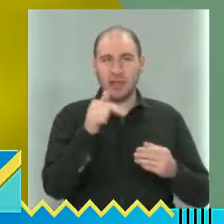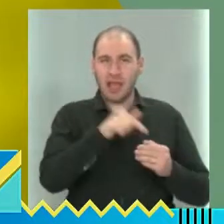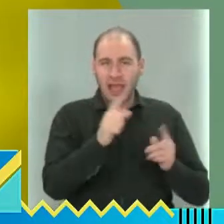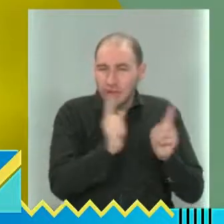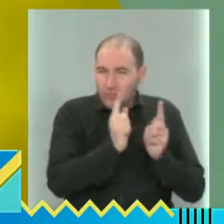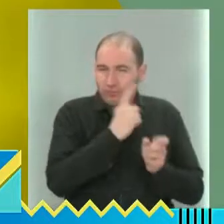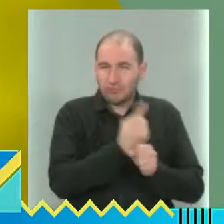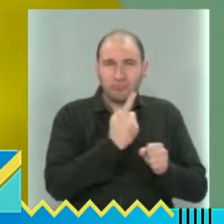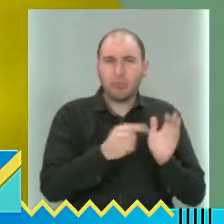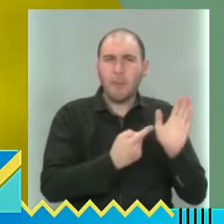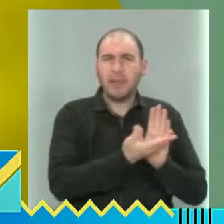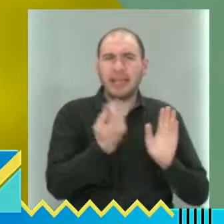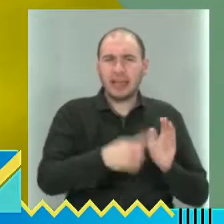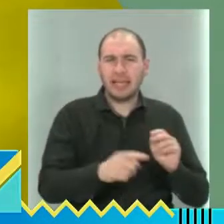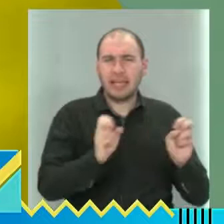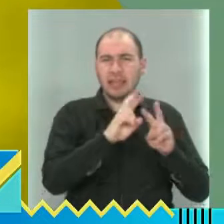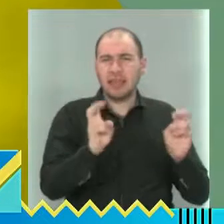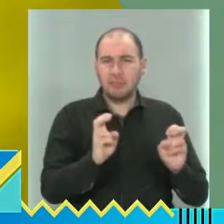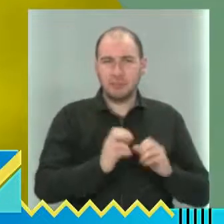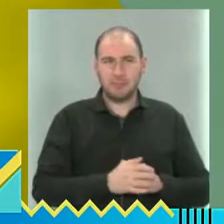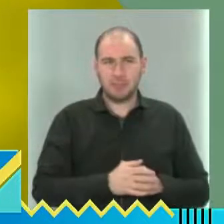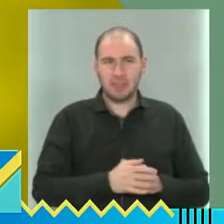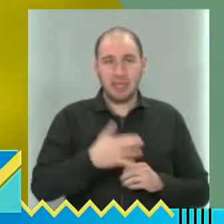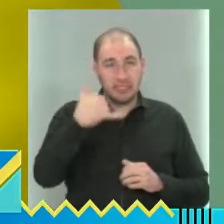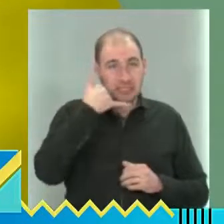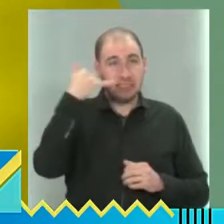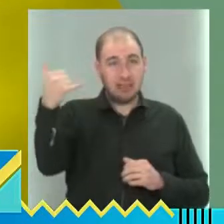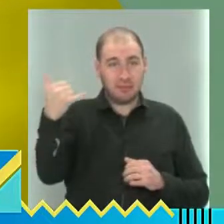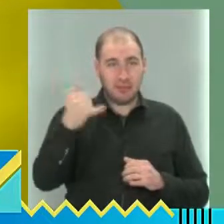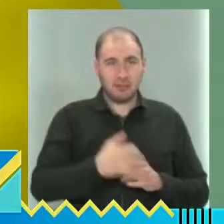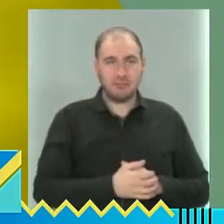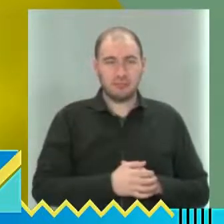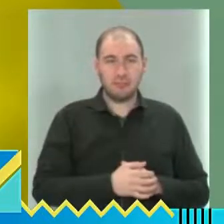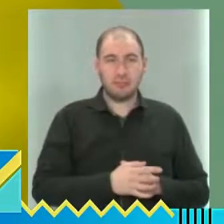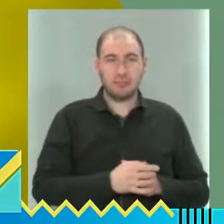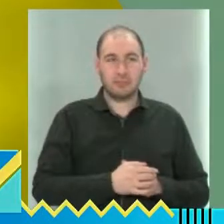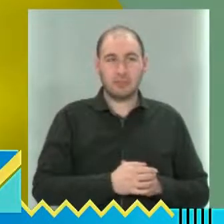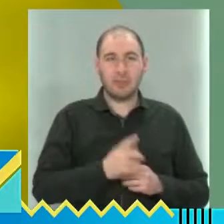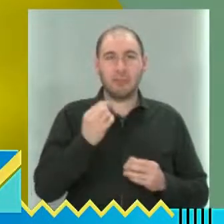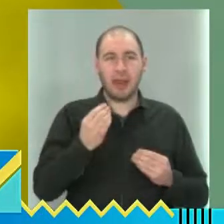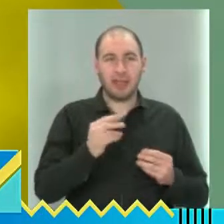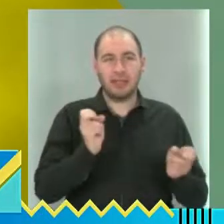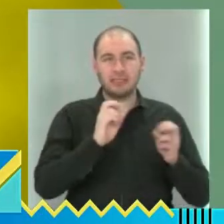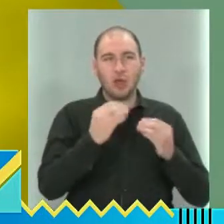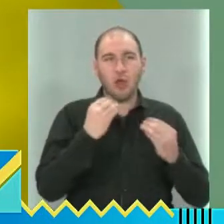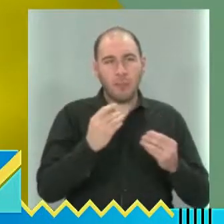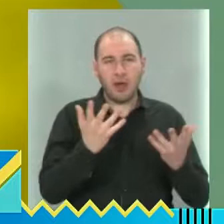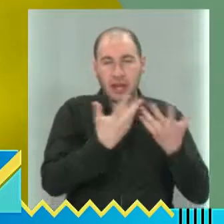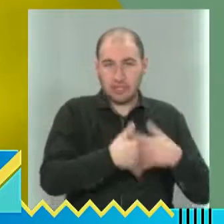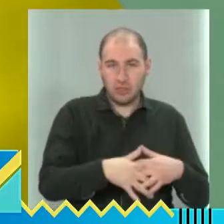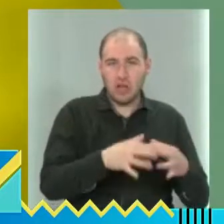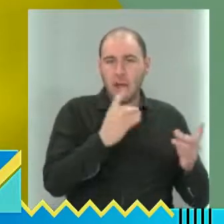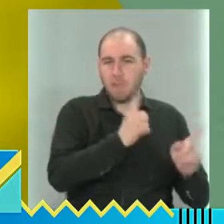ese pedacito que recortamos está relacionado con una llamada telefónica que tuvimos precisamente para abordar esto, cómo se pueden relacionar